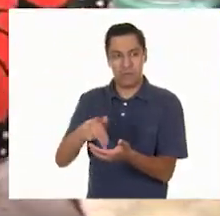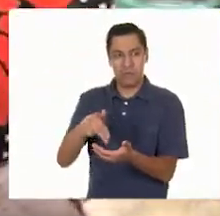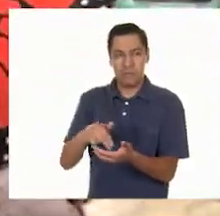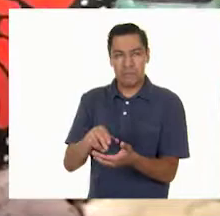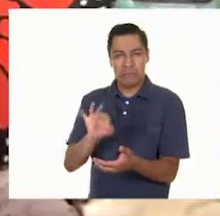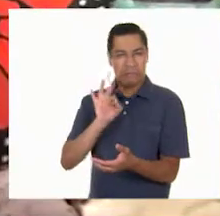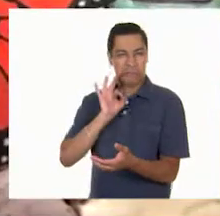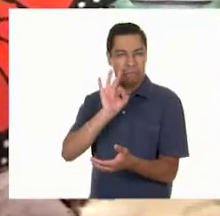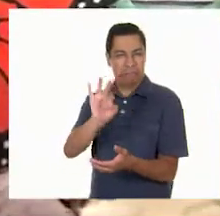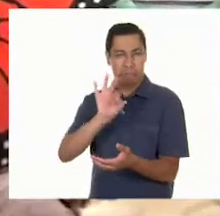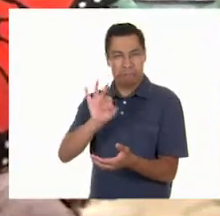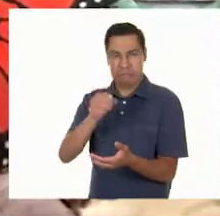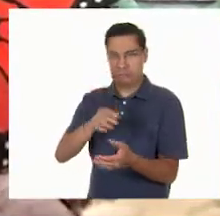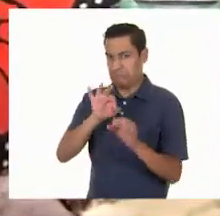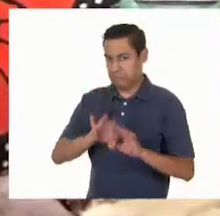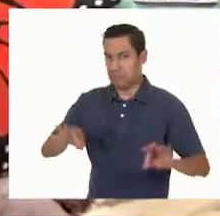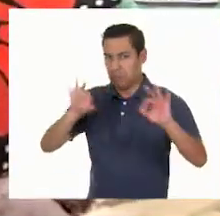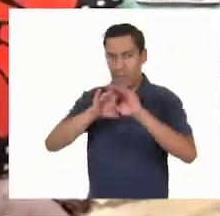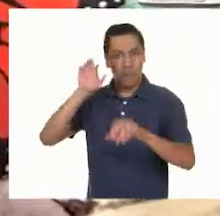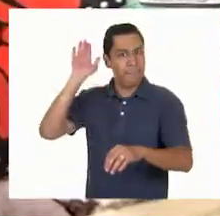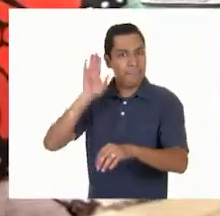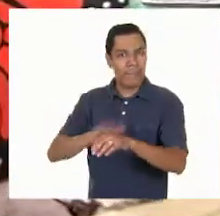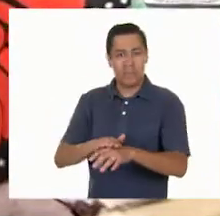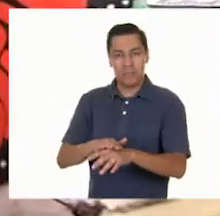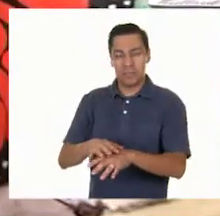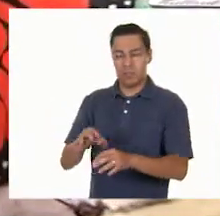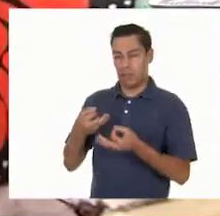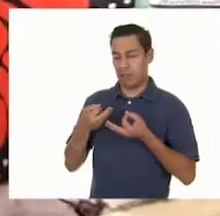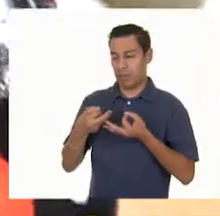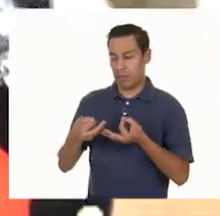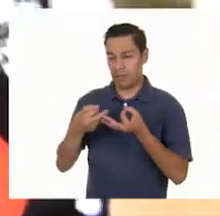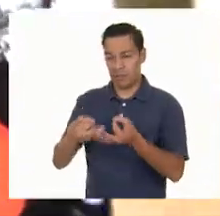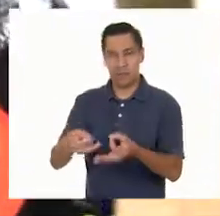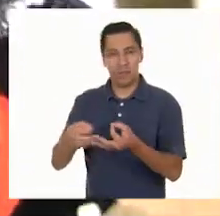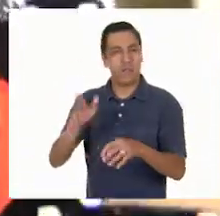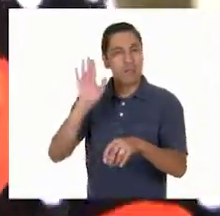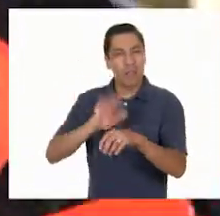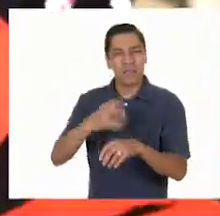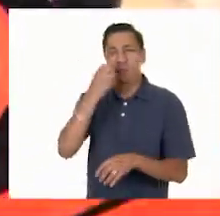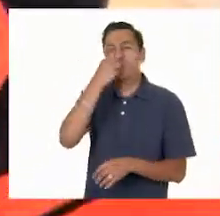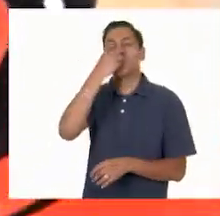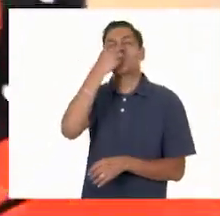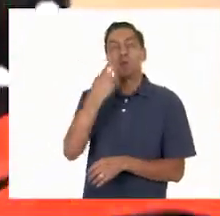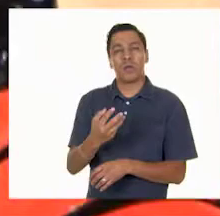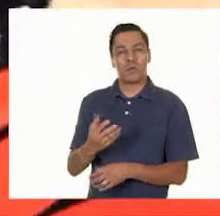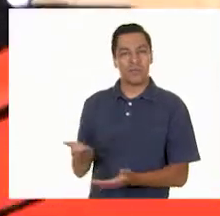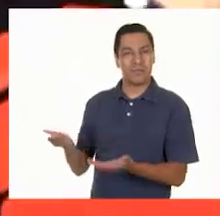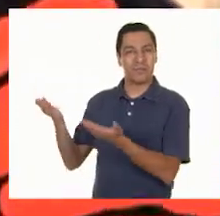idea lo principal no porque es lo que le da vista a la pieza